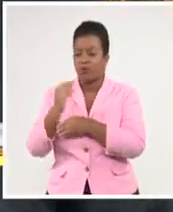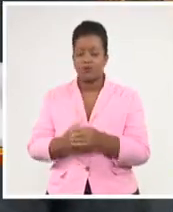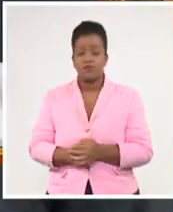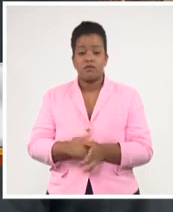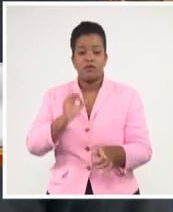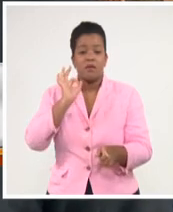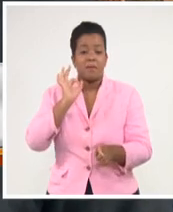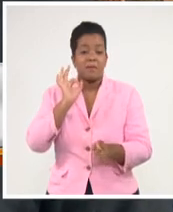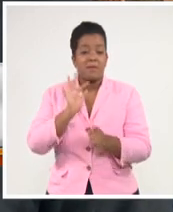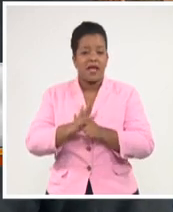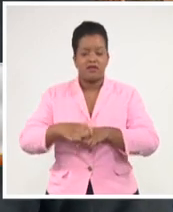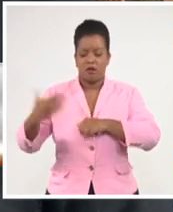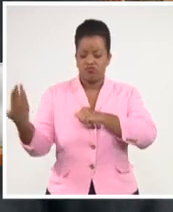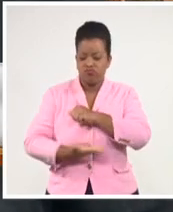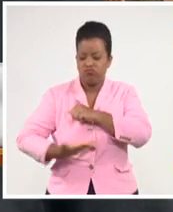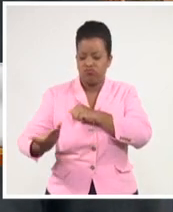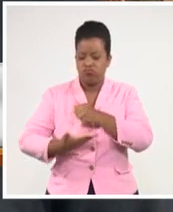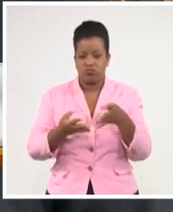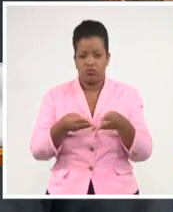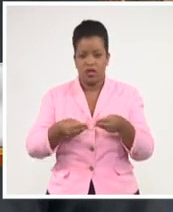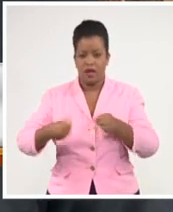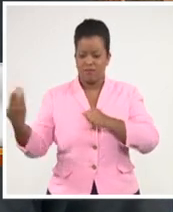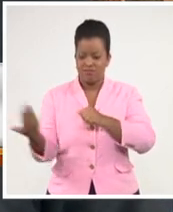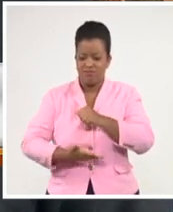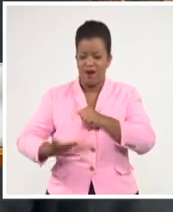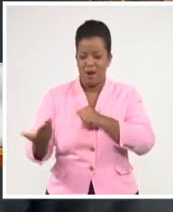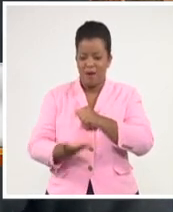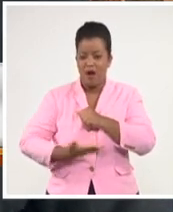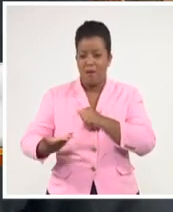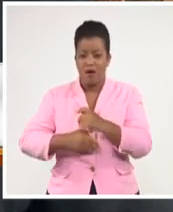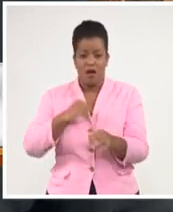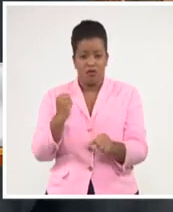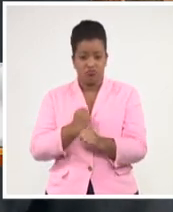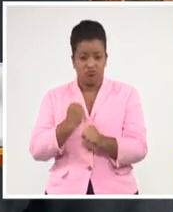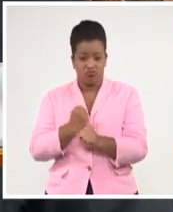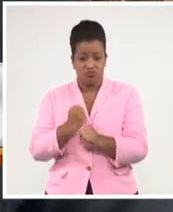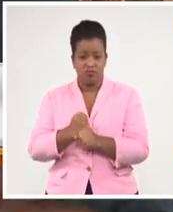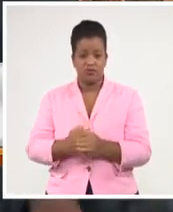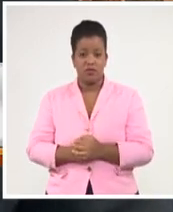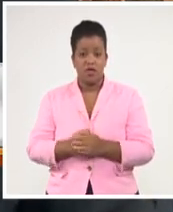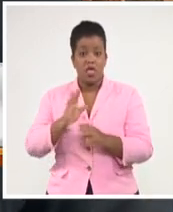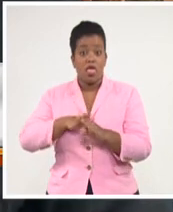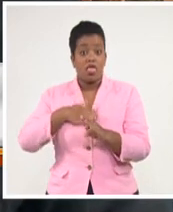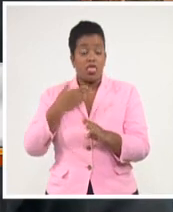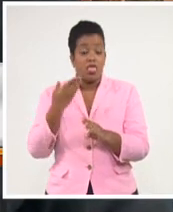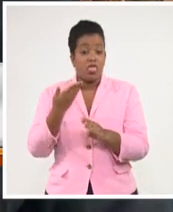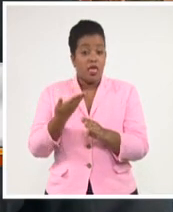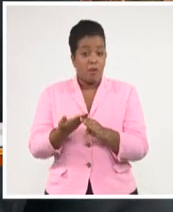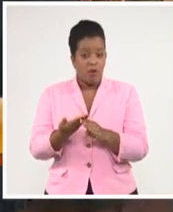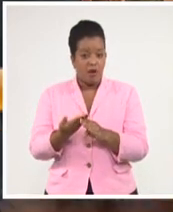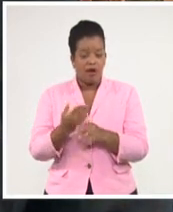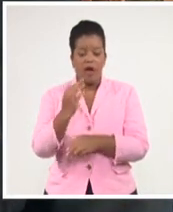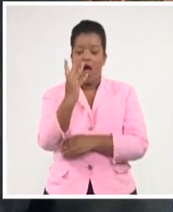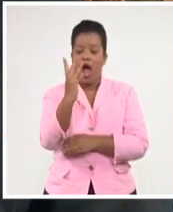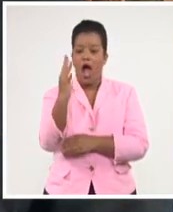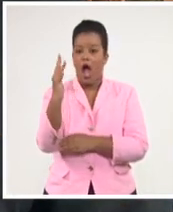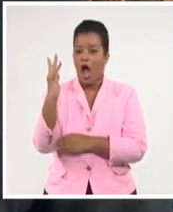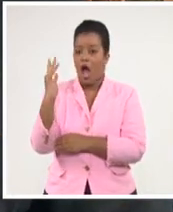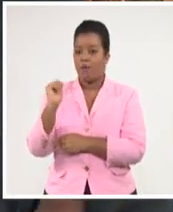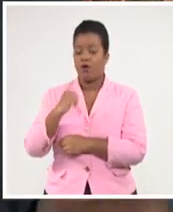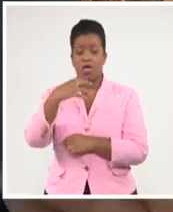limpieza, toda la limpieza de las tierras que estaban enyesvadas completas. Comencé a sembrar arboledas. Tengo